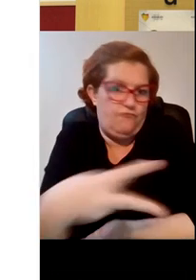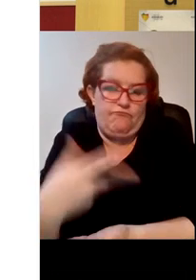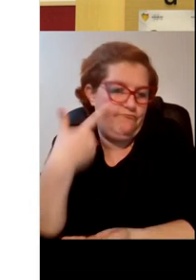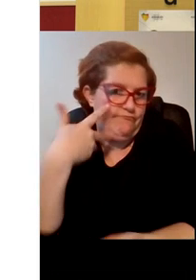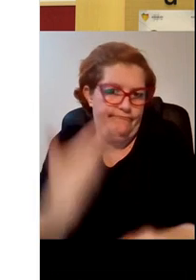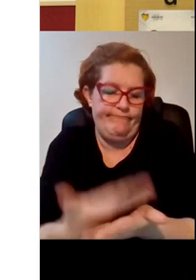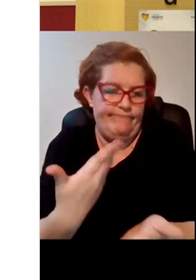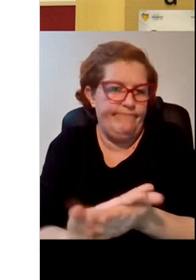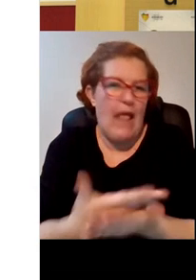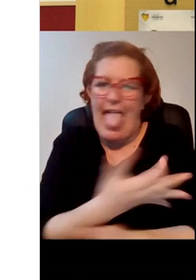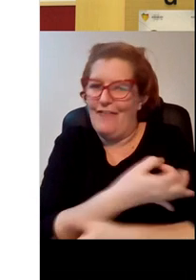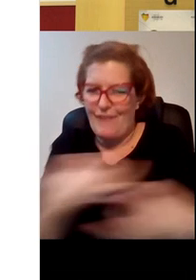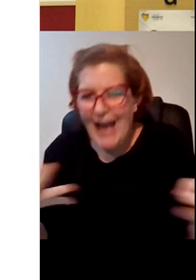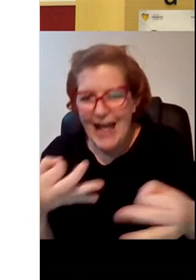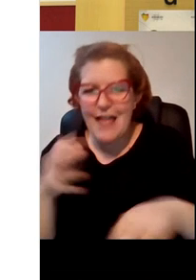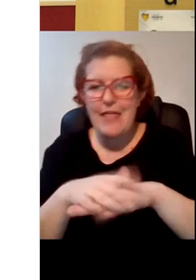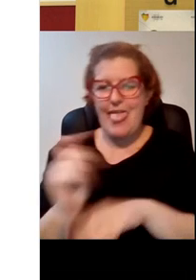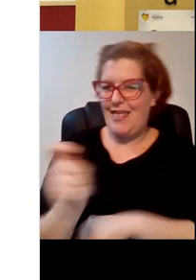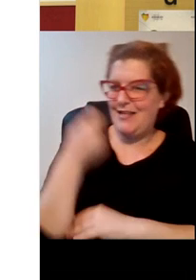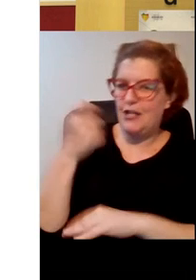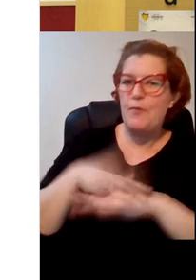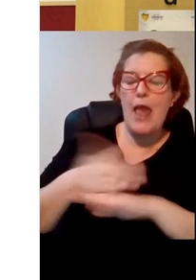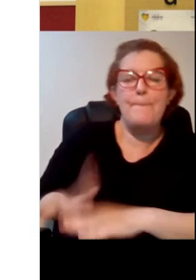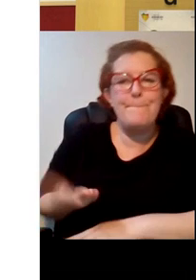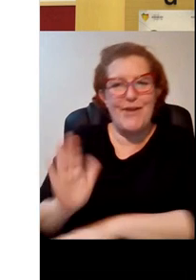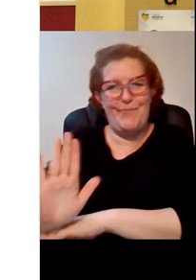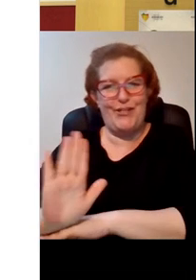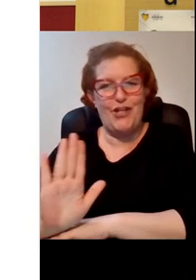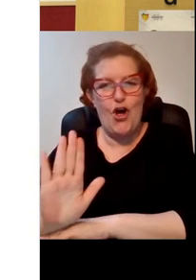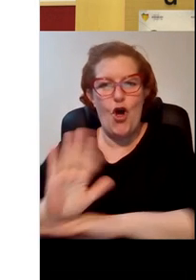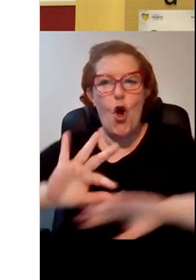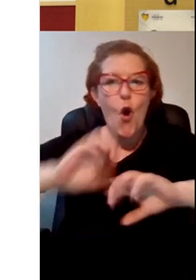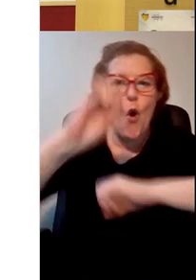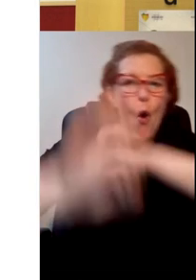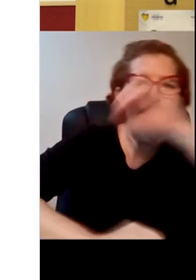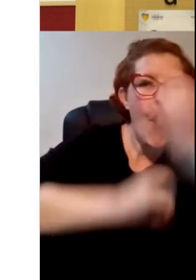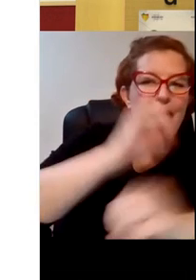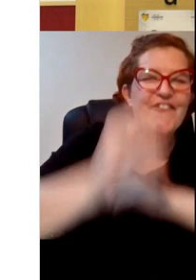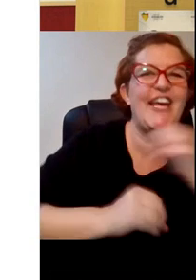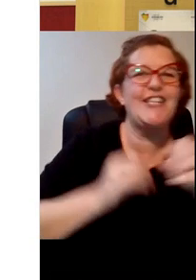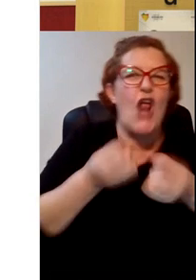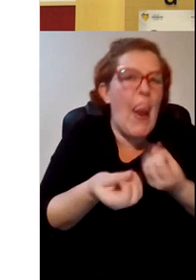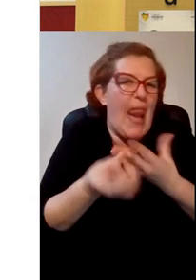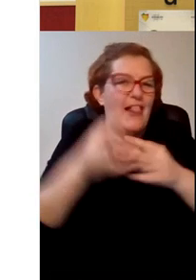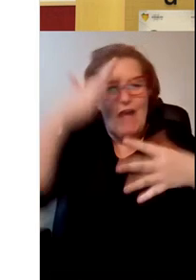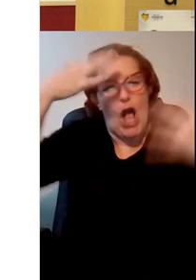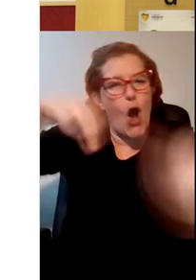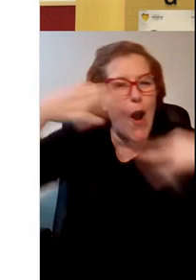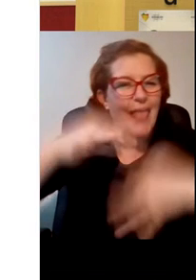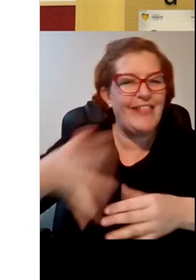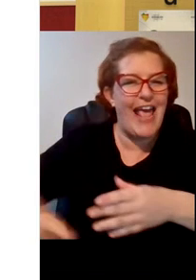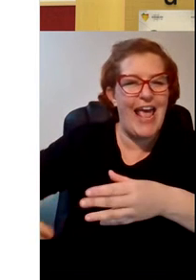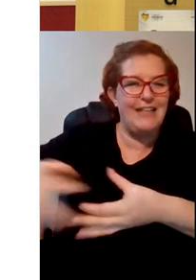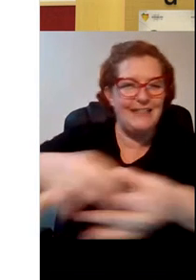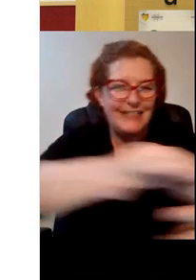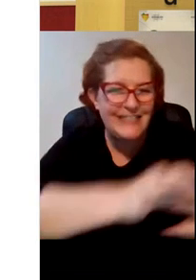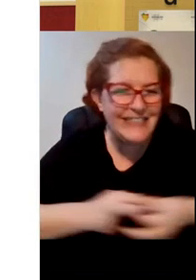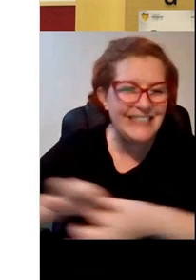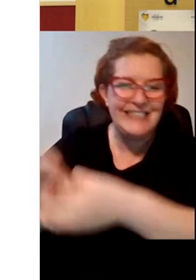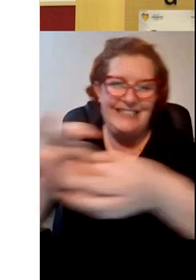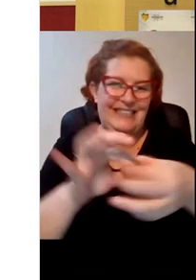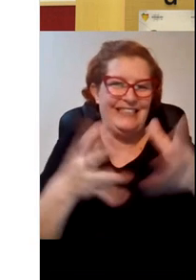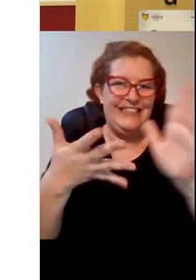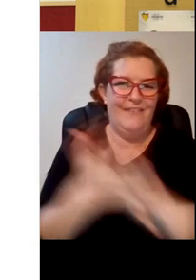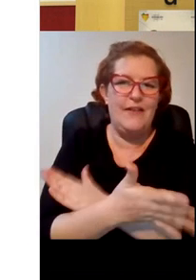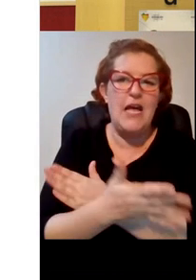eficiencia un cierto éxito a la hora de proponer un universo narrativo coherente y completamente integrado y no la suma o